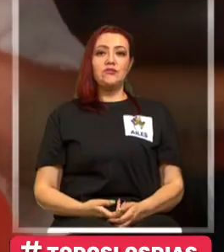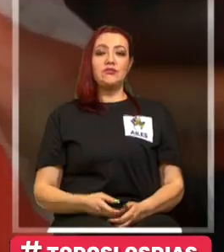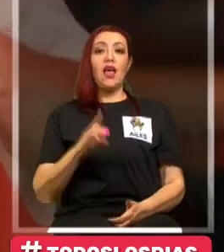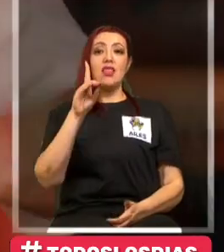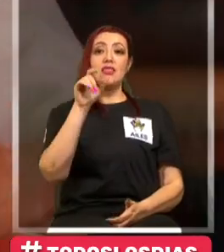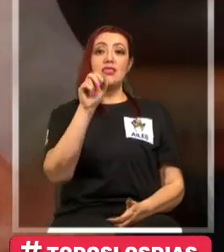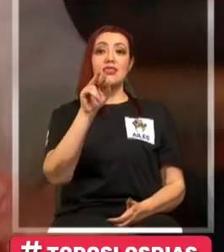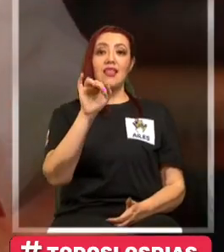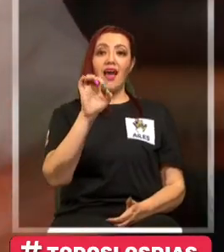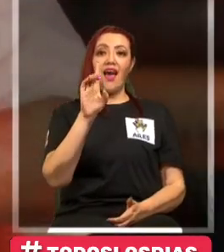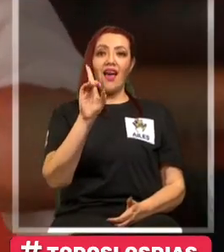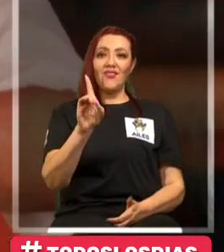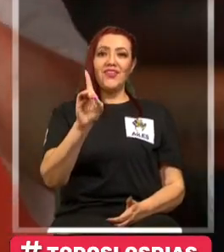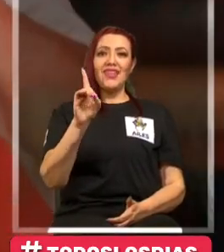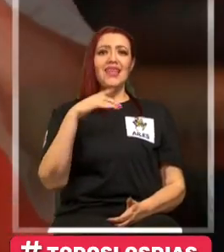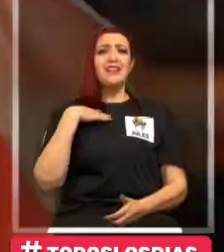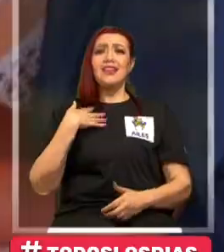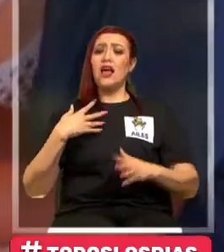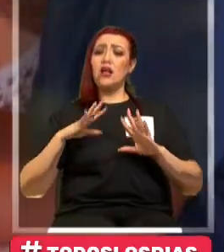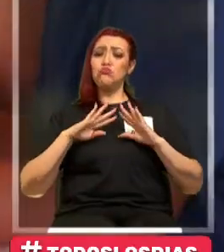David está integrado completamente,